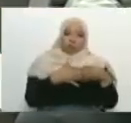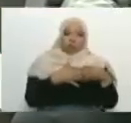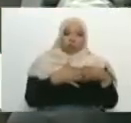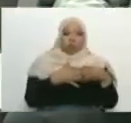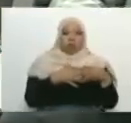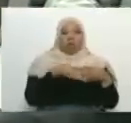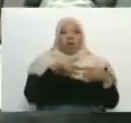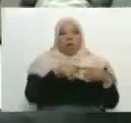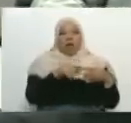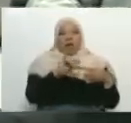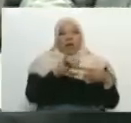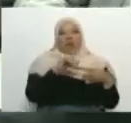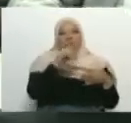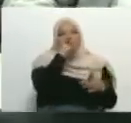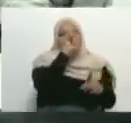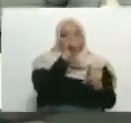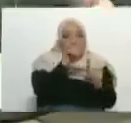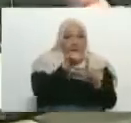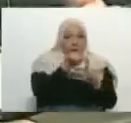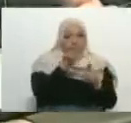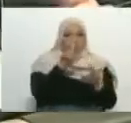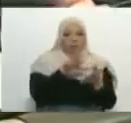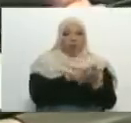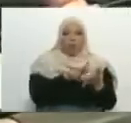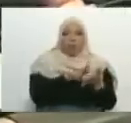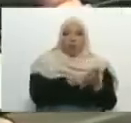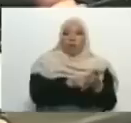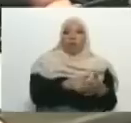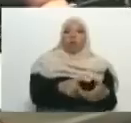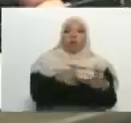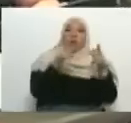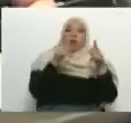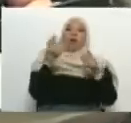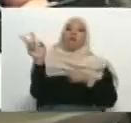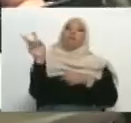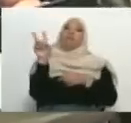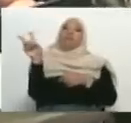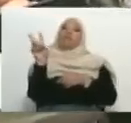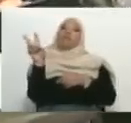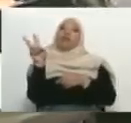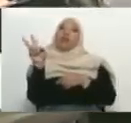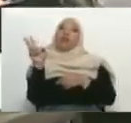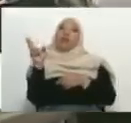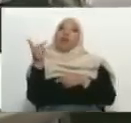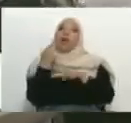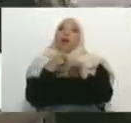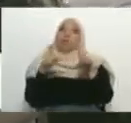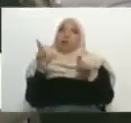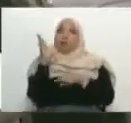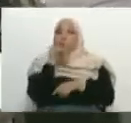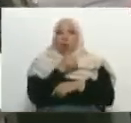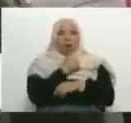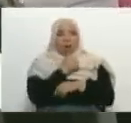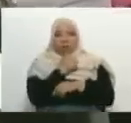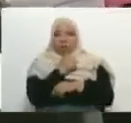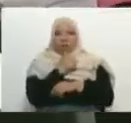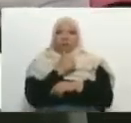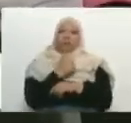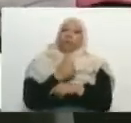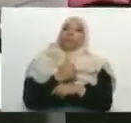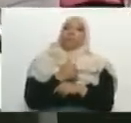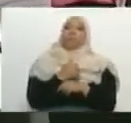que pretende tener validación en territorio venezolano, que pretende tener validación